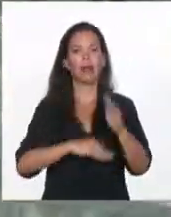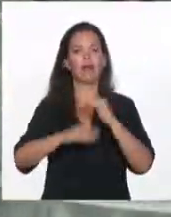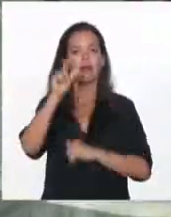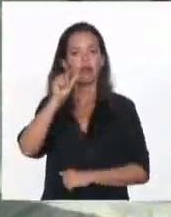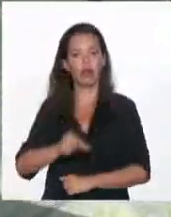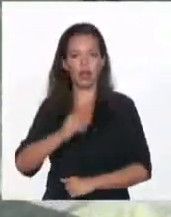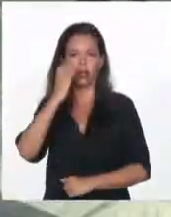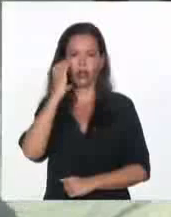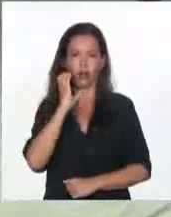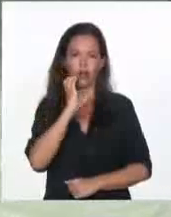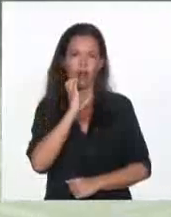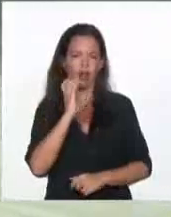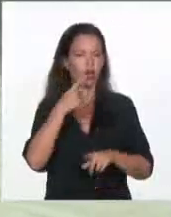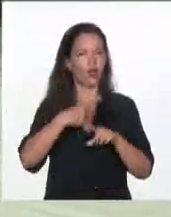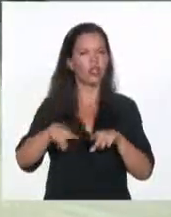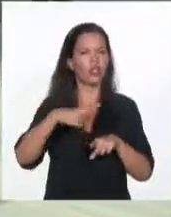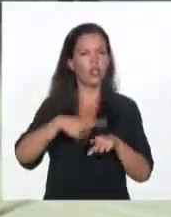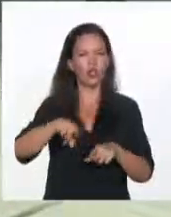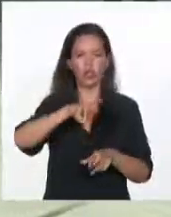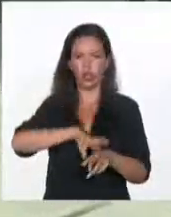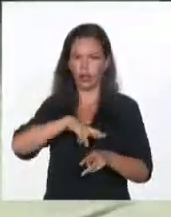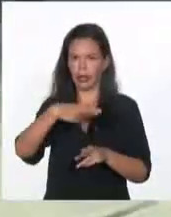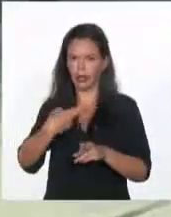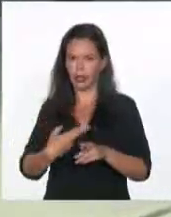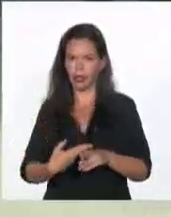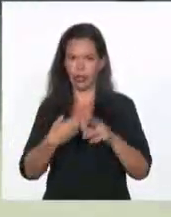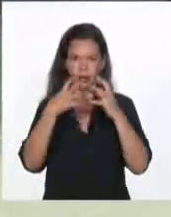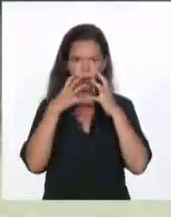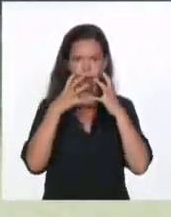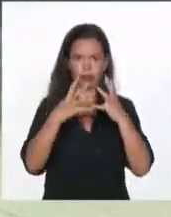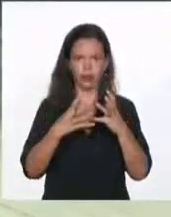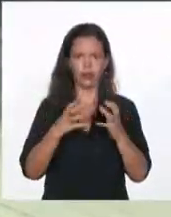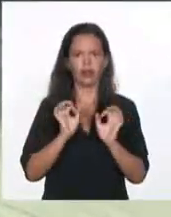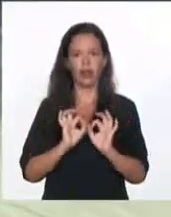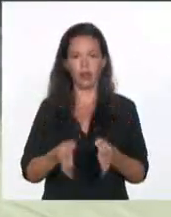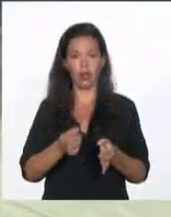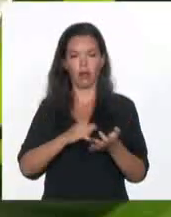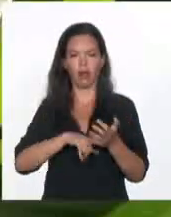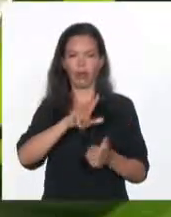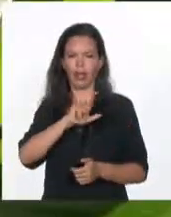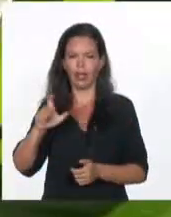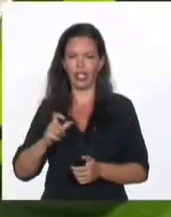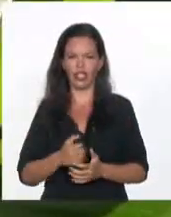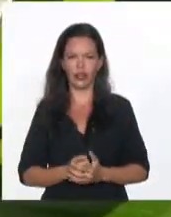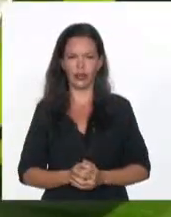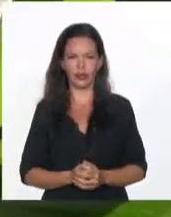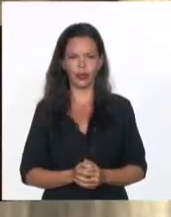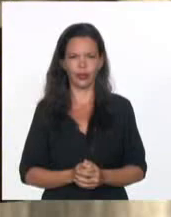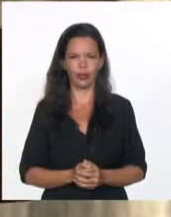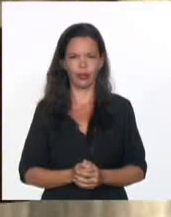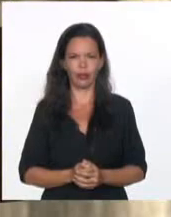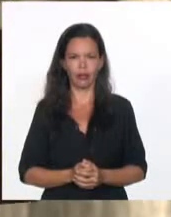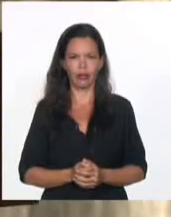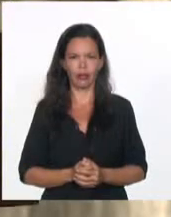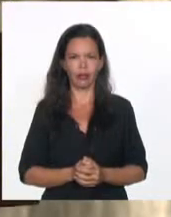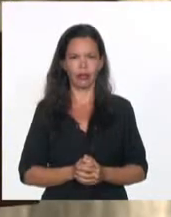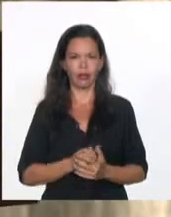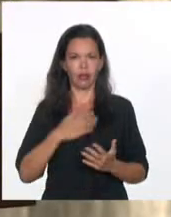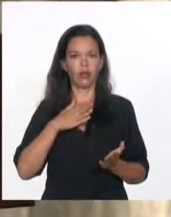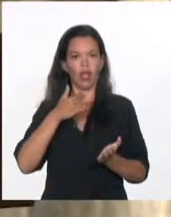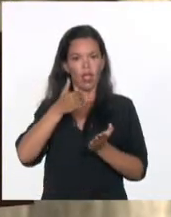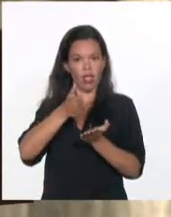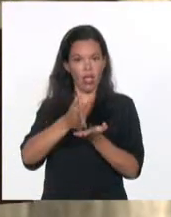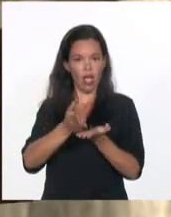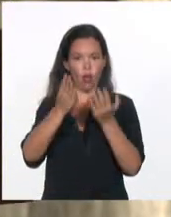Cruz, así como otros miembros del Buró Político del Comité Central del Partido. Ya frente al monolito, donde descansarán